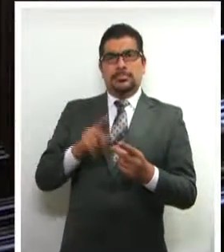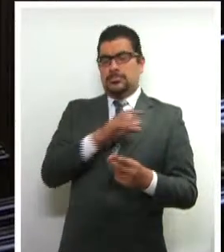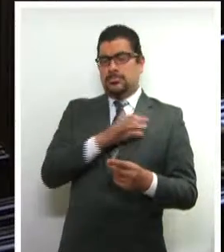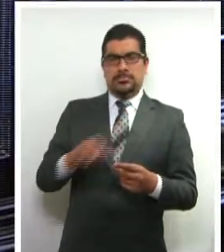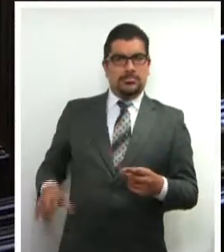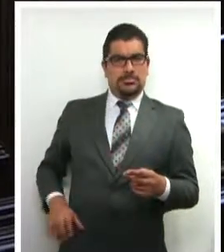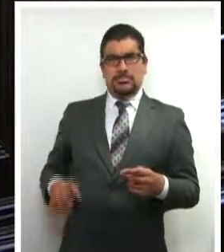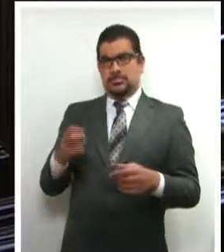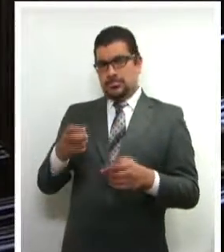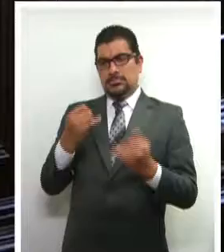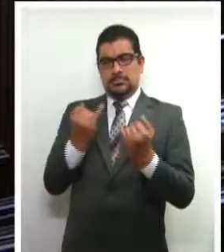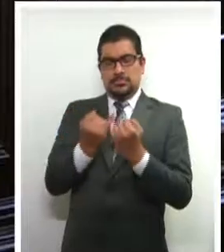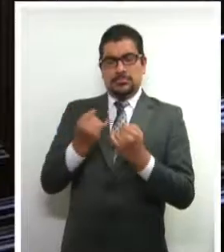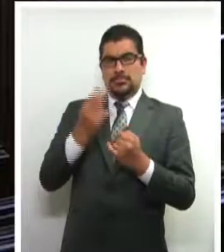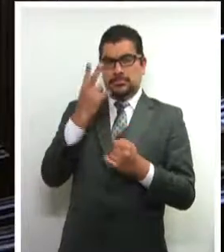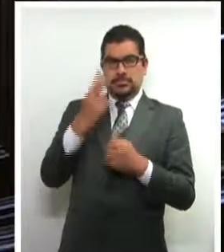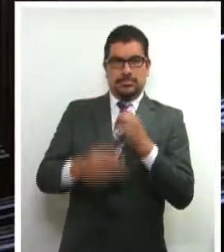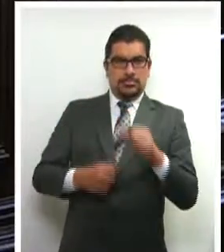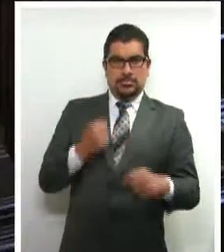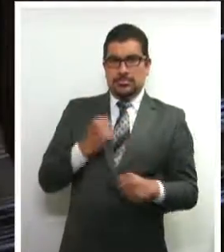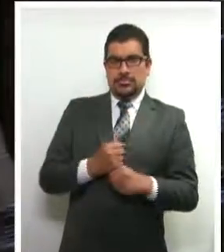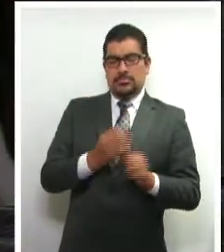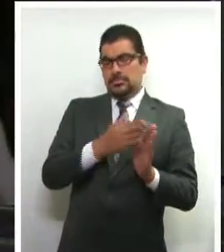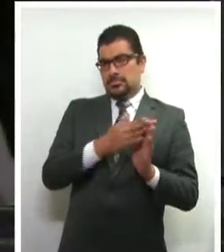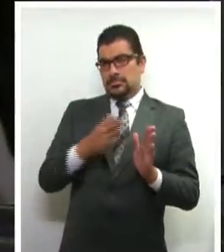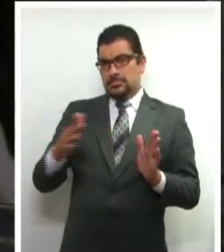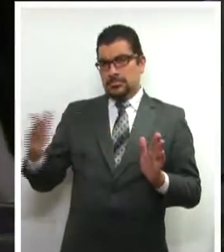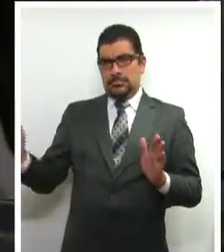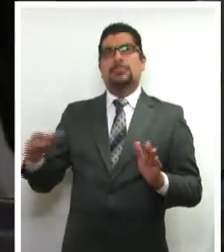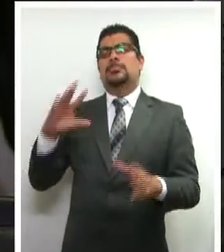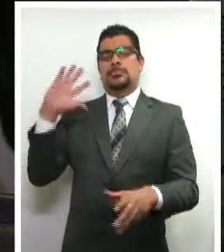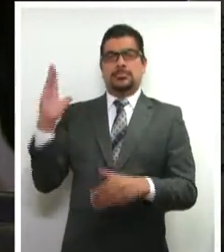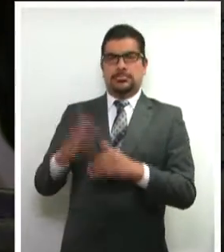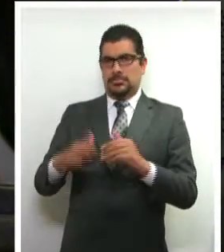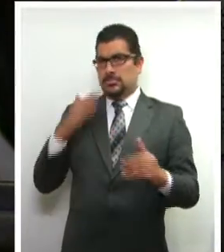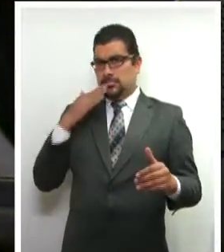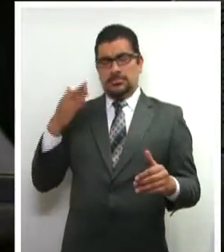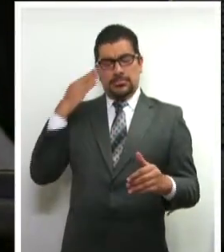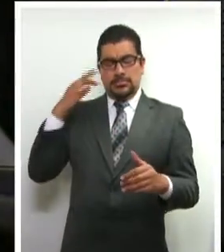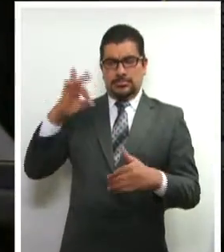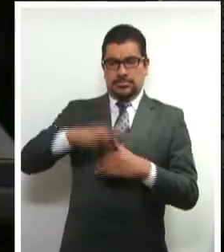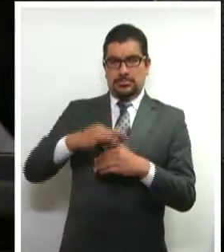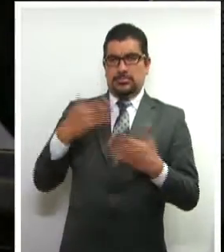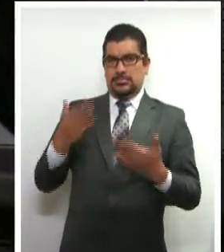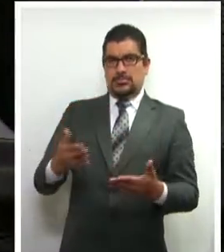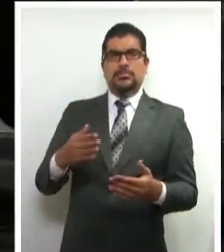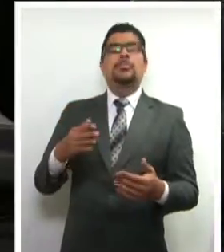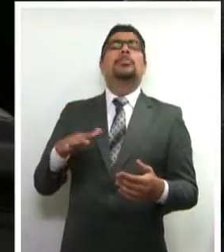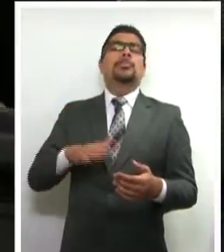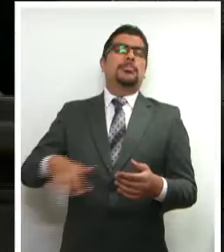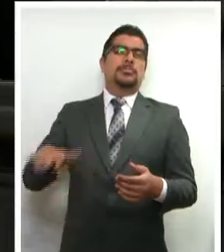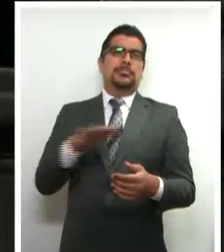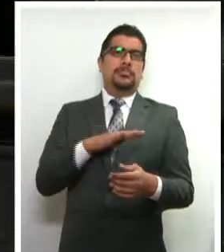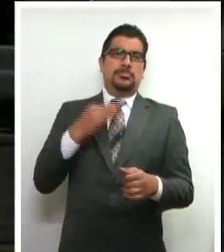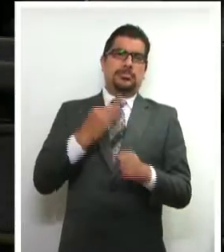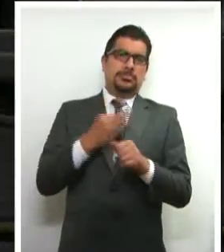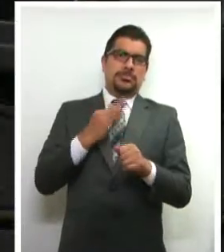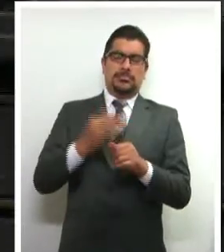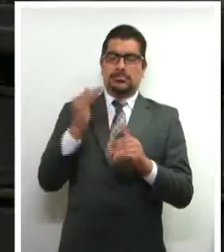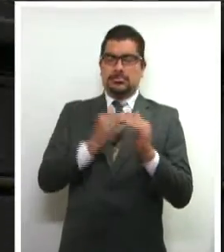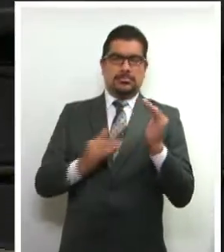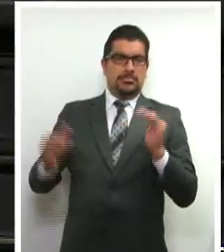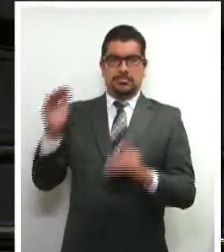candidatura, por lo menos de 2 años ininterrumpidos al día de la elección. En este contexto, la Sala Superior